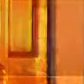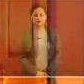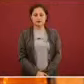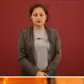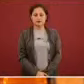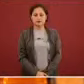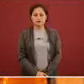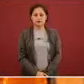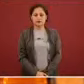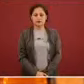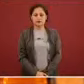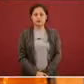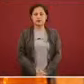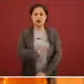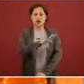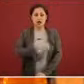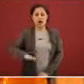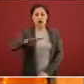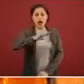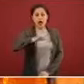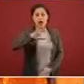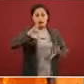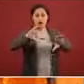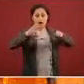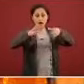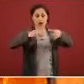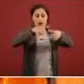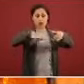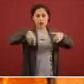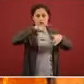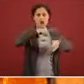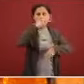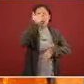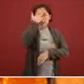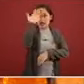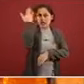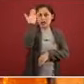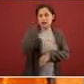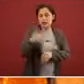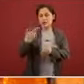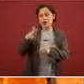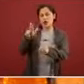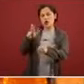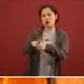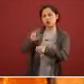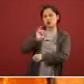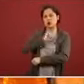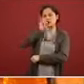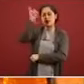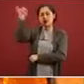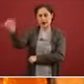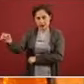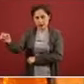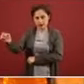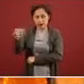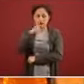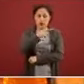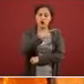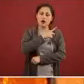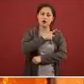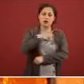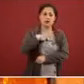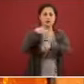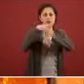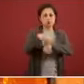viven tan lejos, y que si alguien se complica es muy difícil traerlo a un lugar que tenga una mejor resolución del hospital, se saben